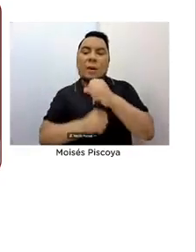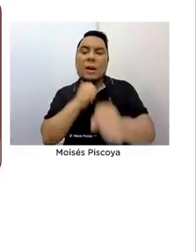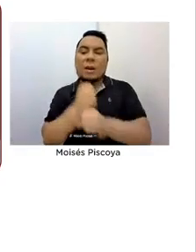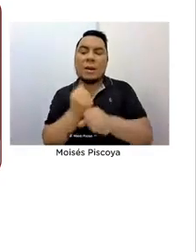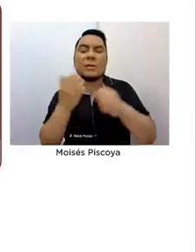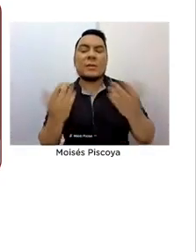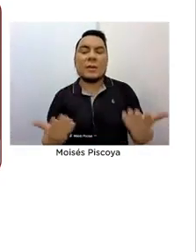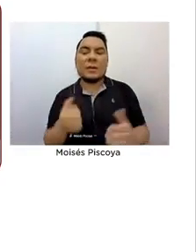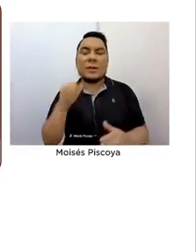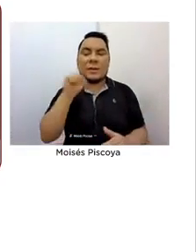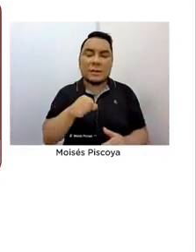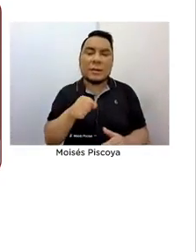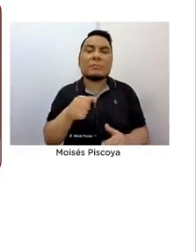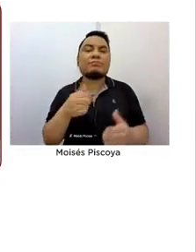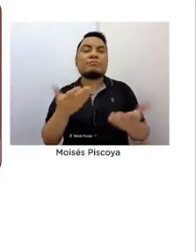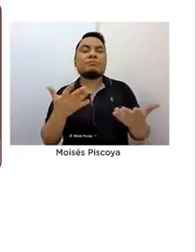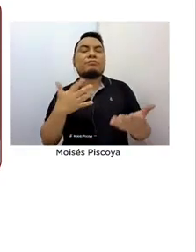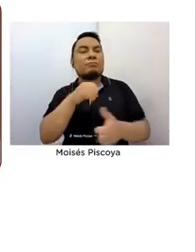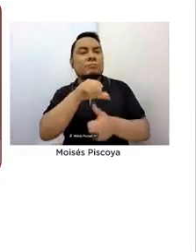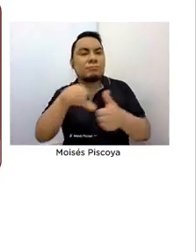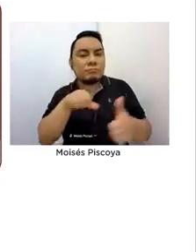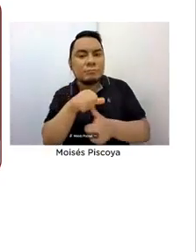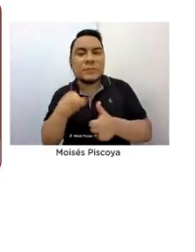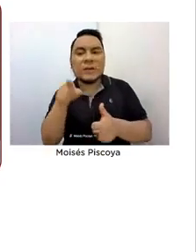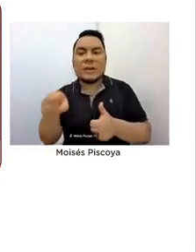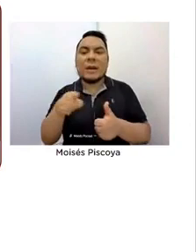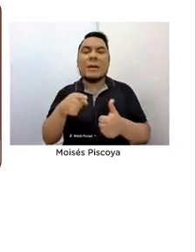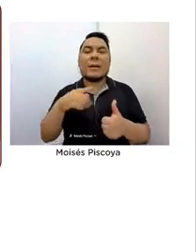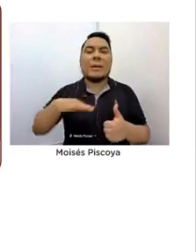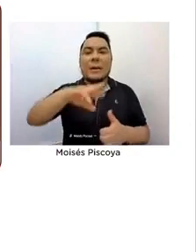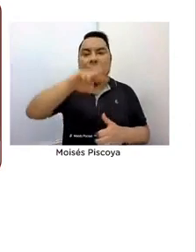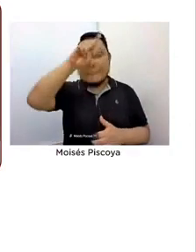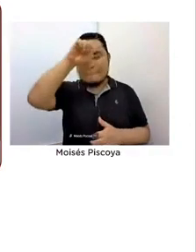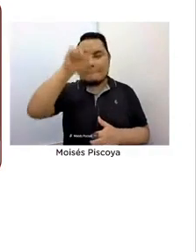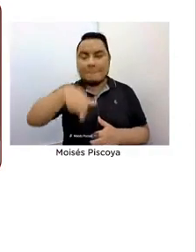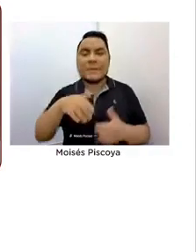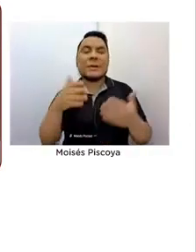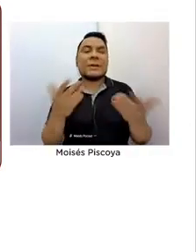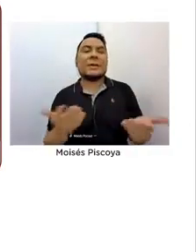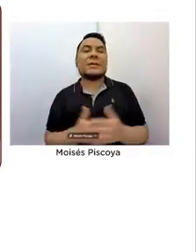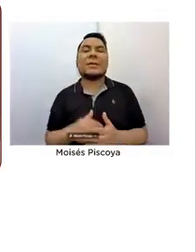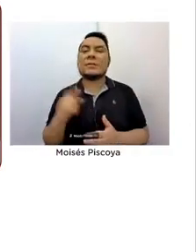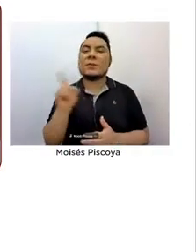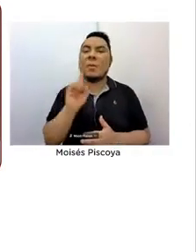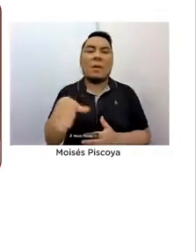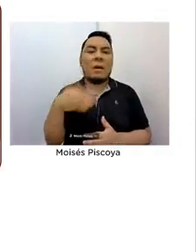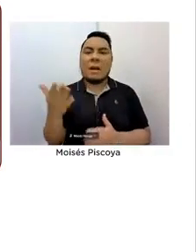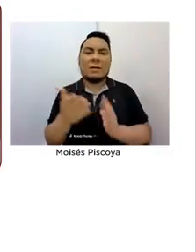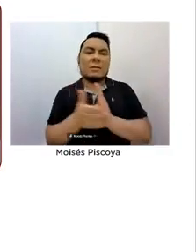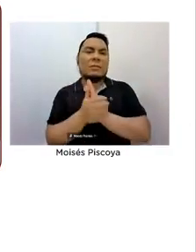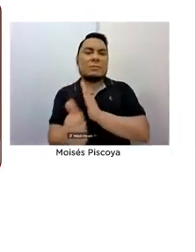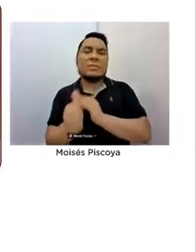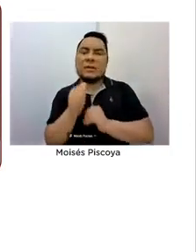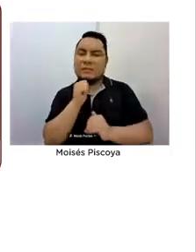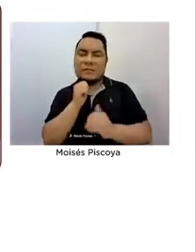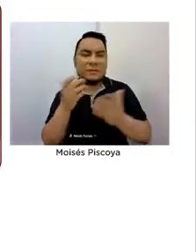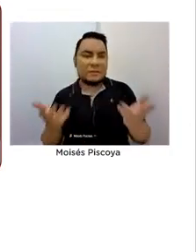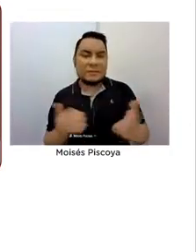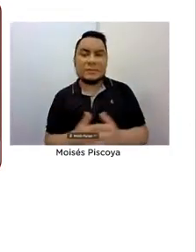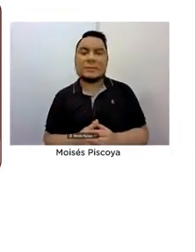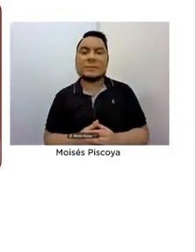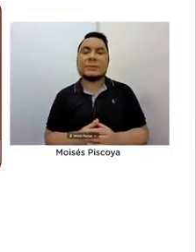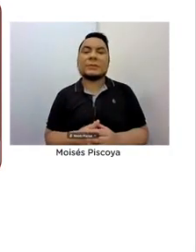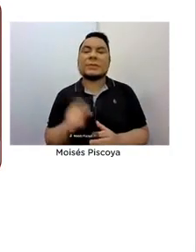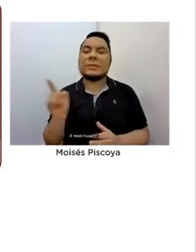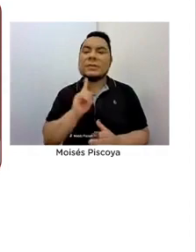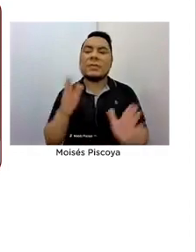de convivir con la pandemia en nuestro país, en la cual no hay expertos todavía. No